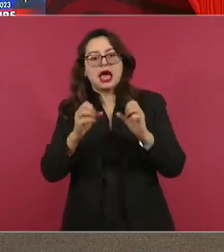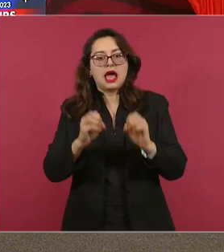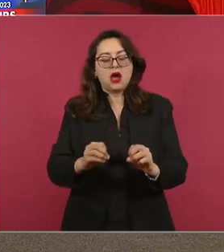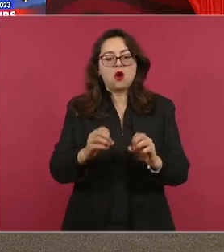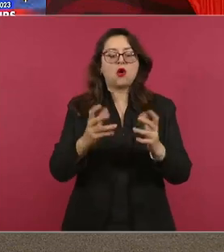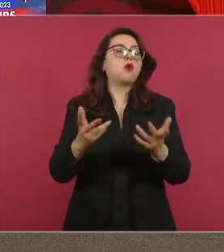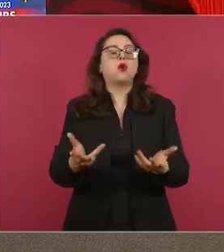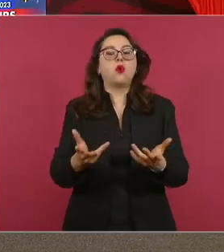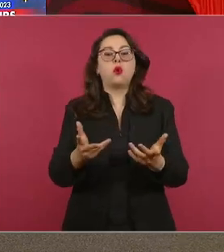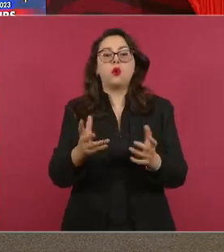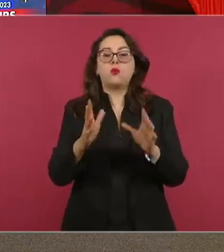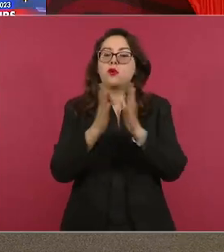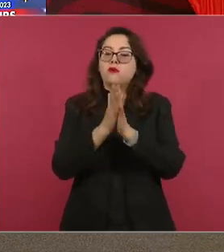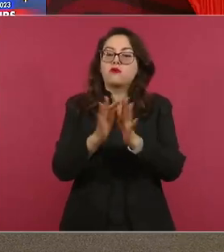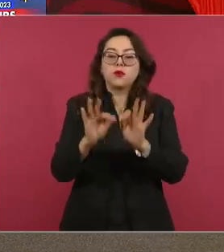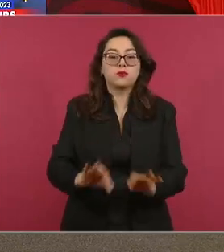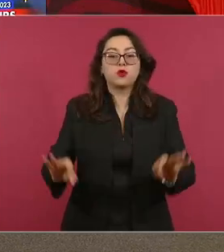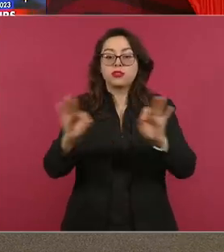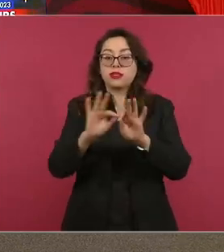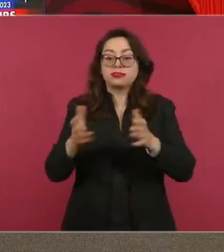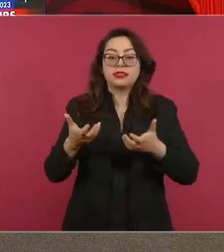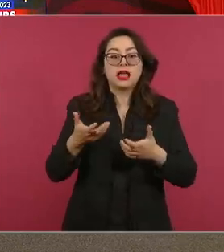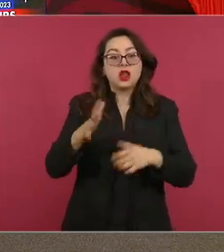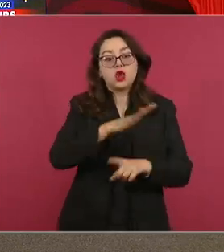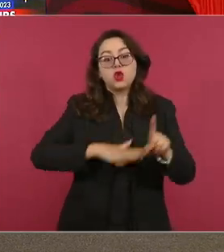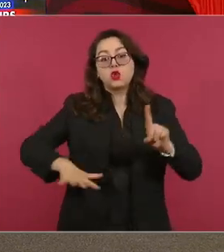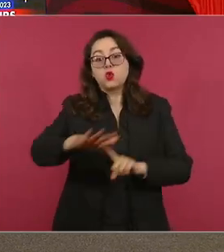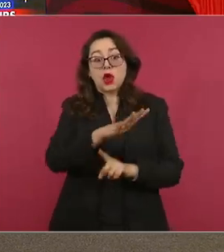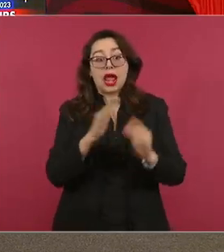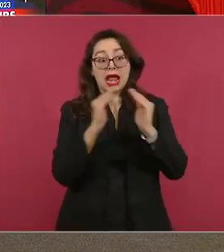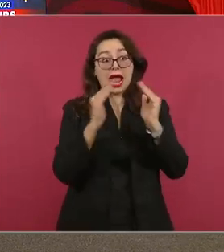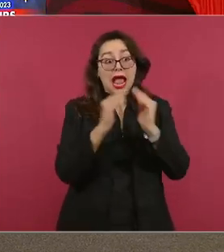no estén en ninguna zona peligrosa, que si su